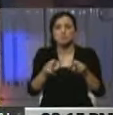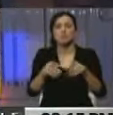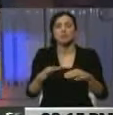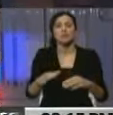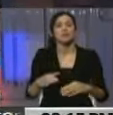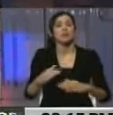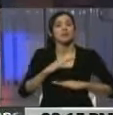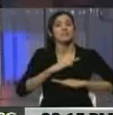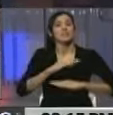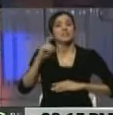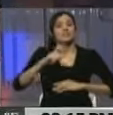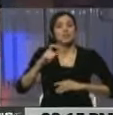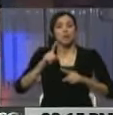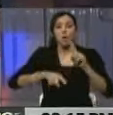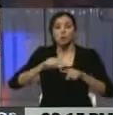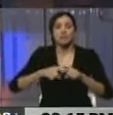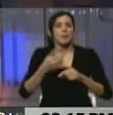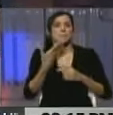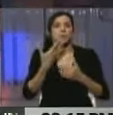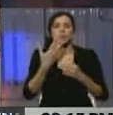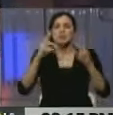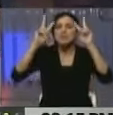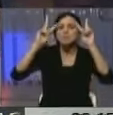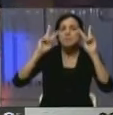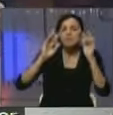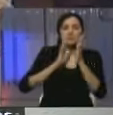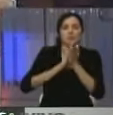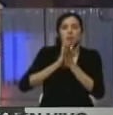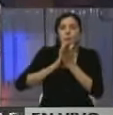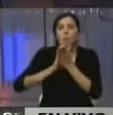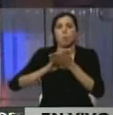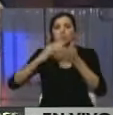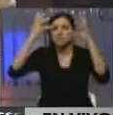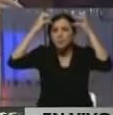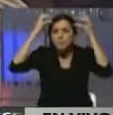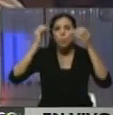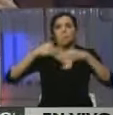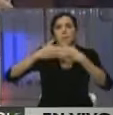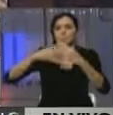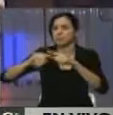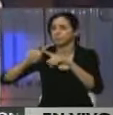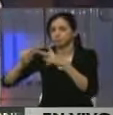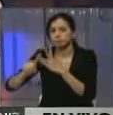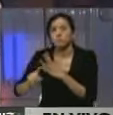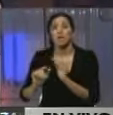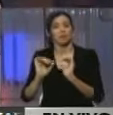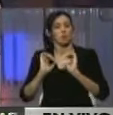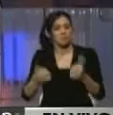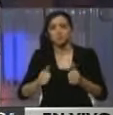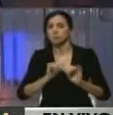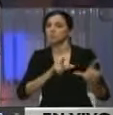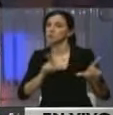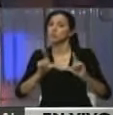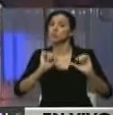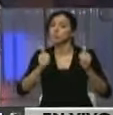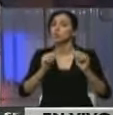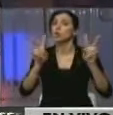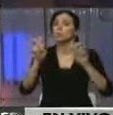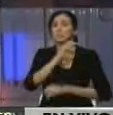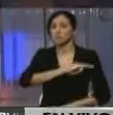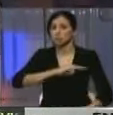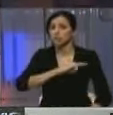de las necesidades de los productos de higiene y limpieza de nuestro pueblo. Ahí está, arrancando la gran misión,